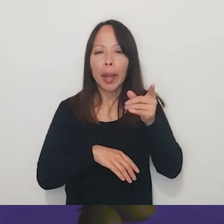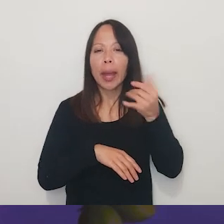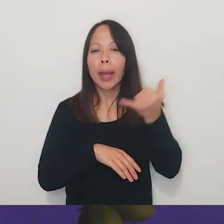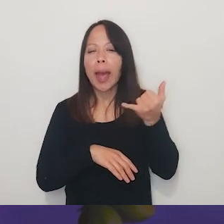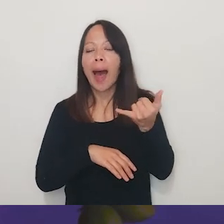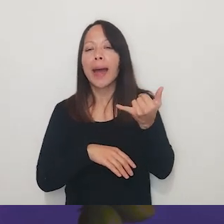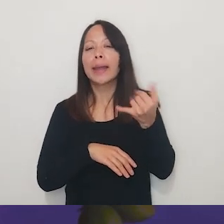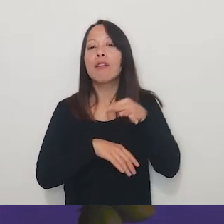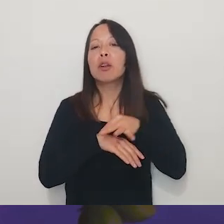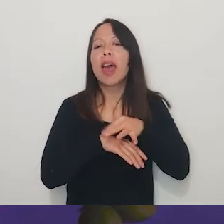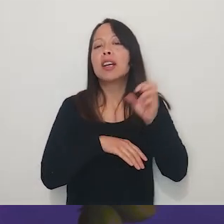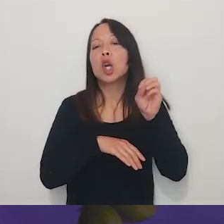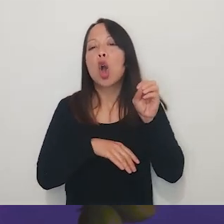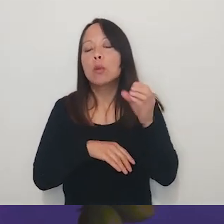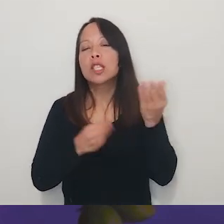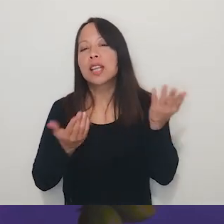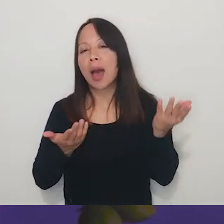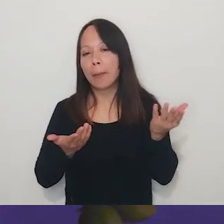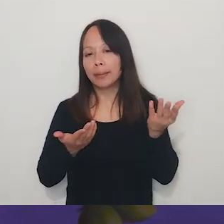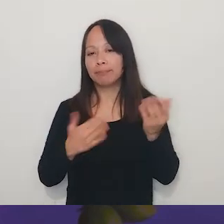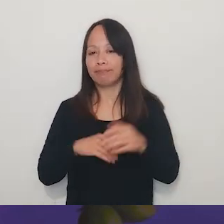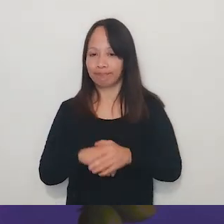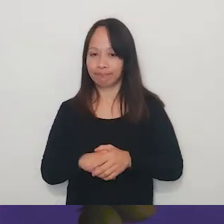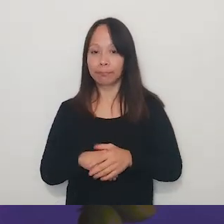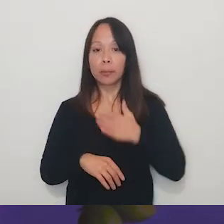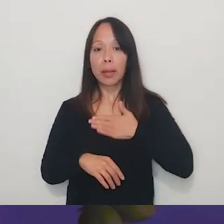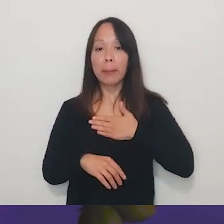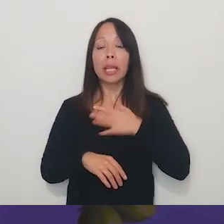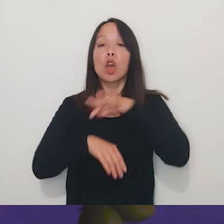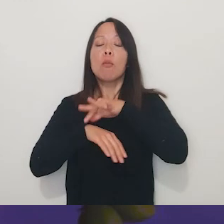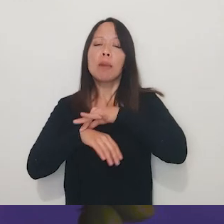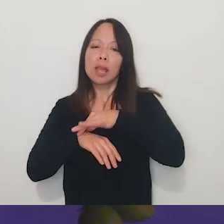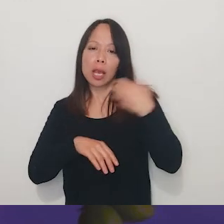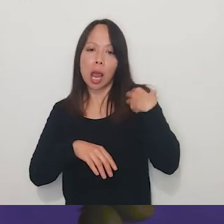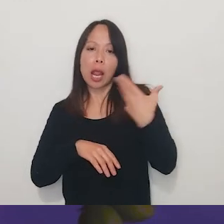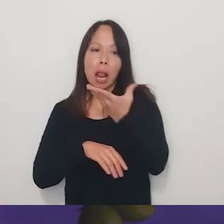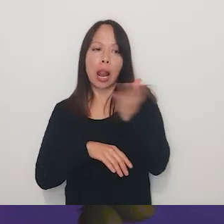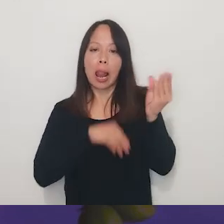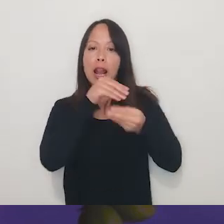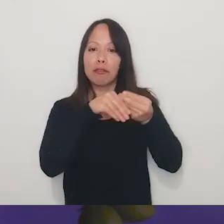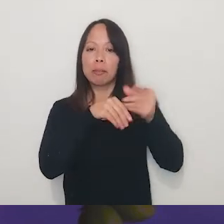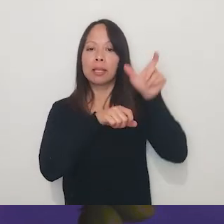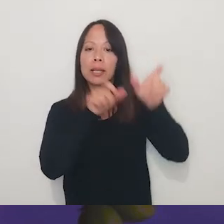paciente necesita, para mí como médica por lo menos es importantísimo, y en general para